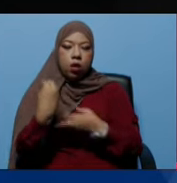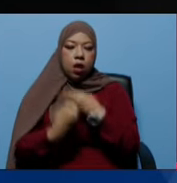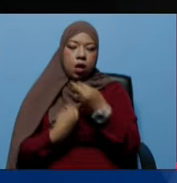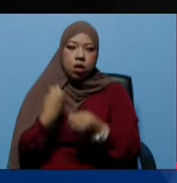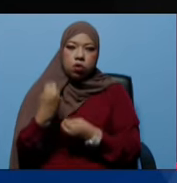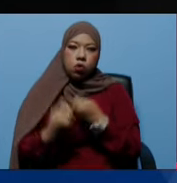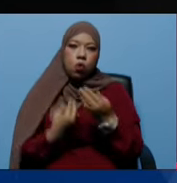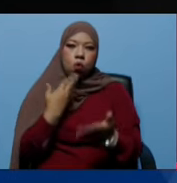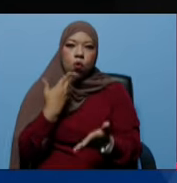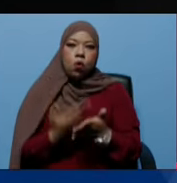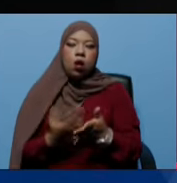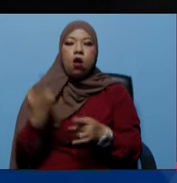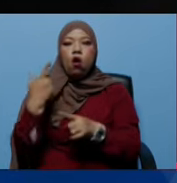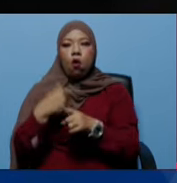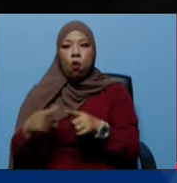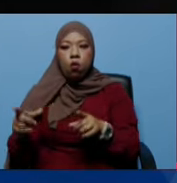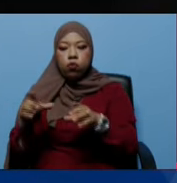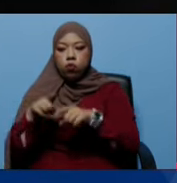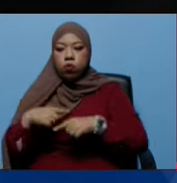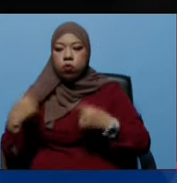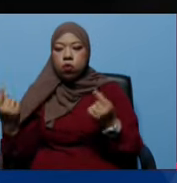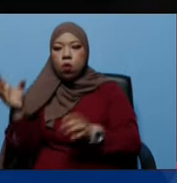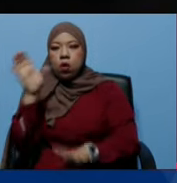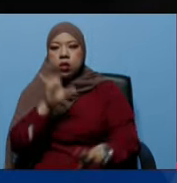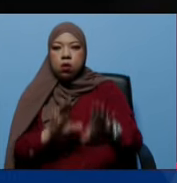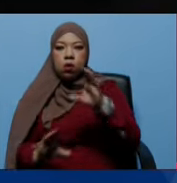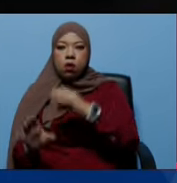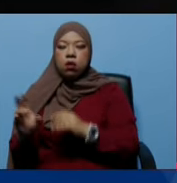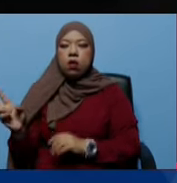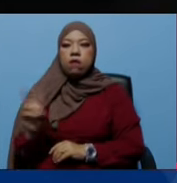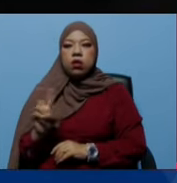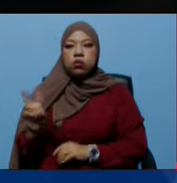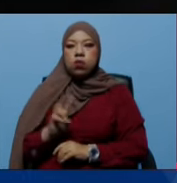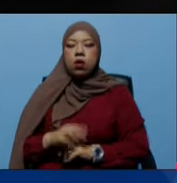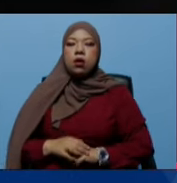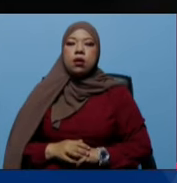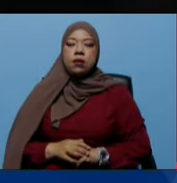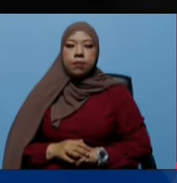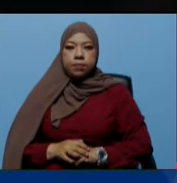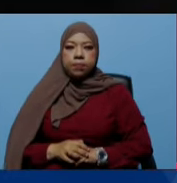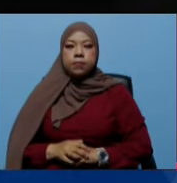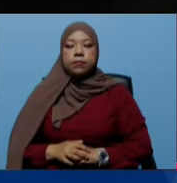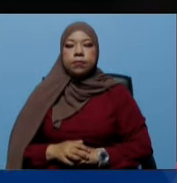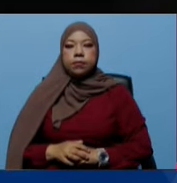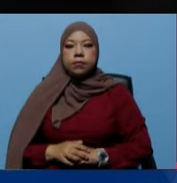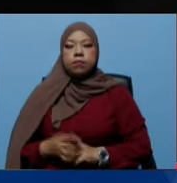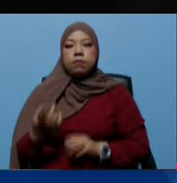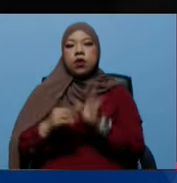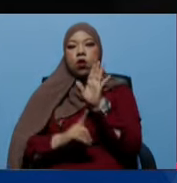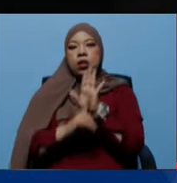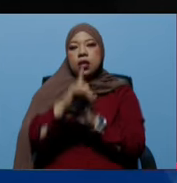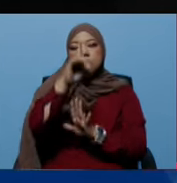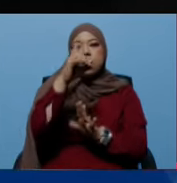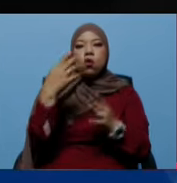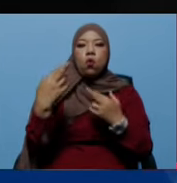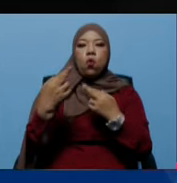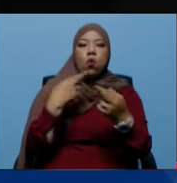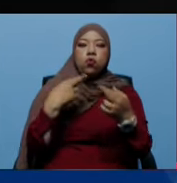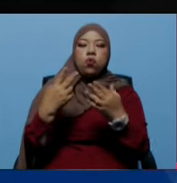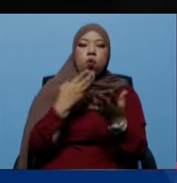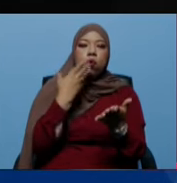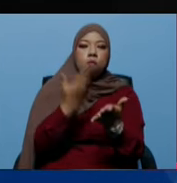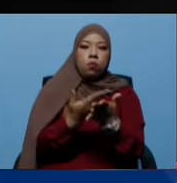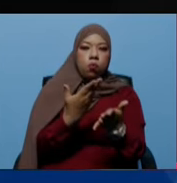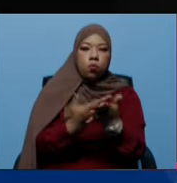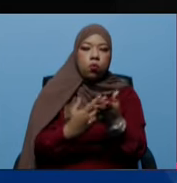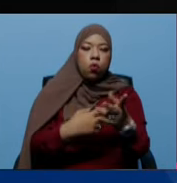creación de otro centro científico del país. Este vinculado al desarrollo de un producto